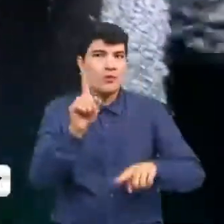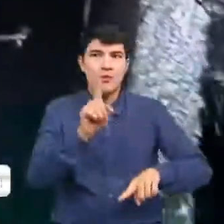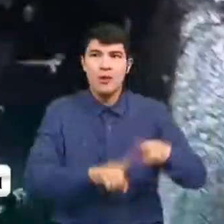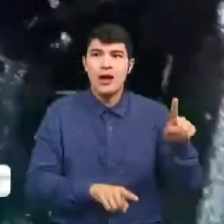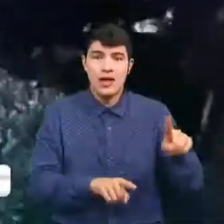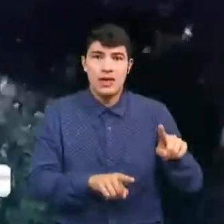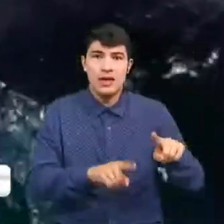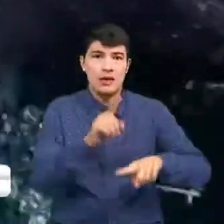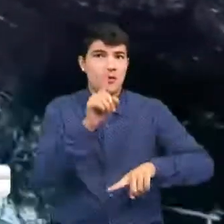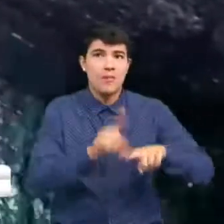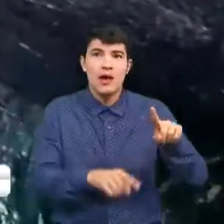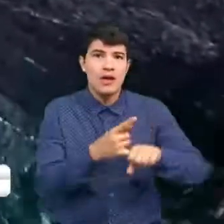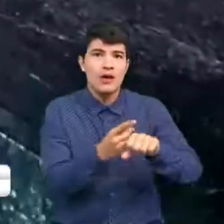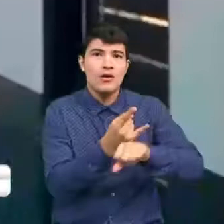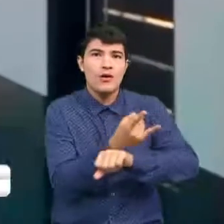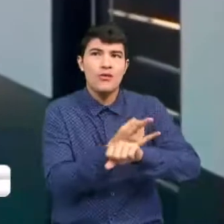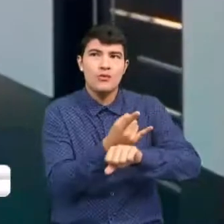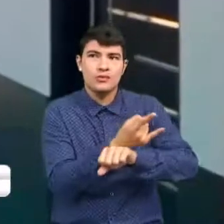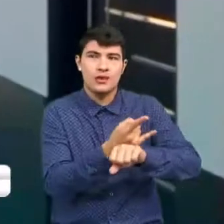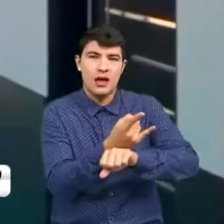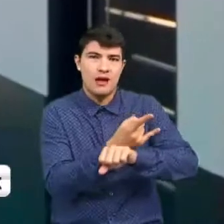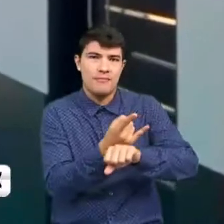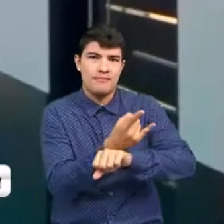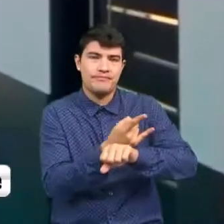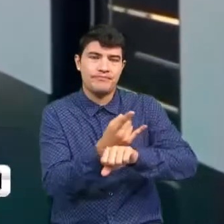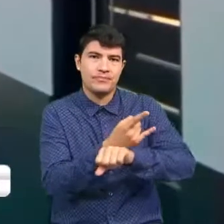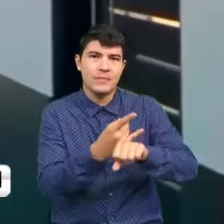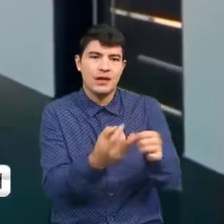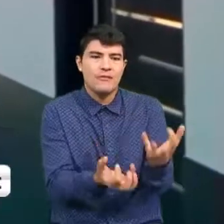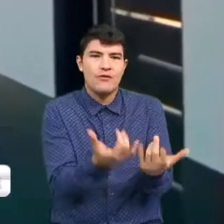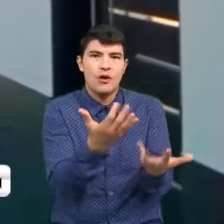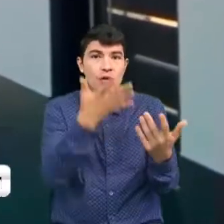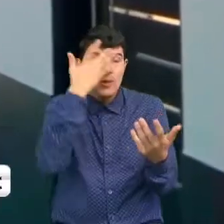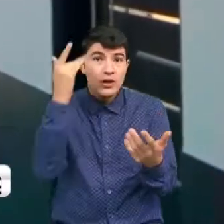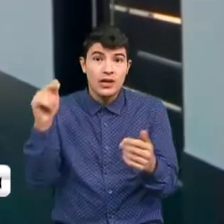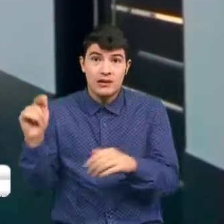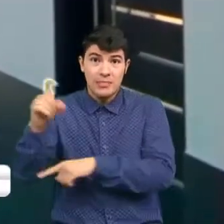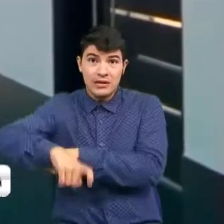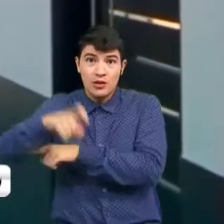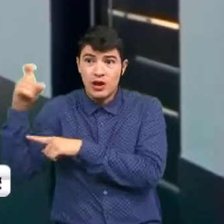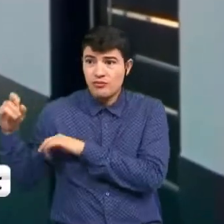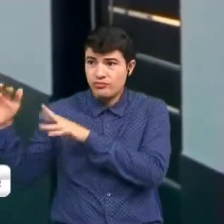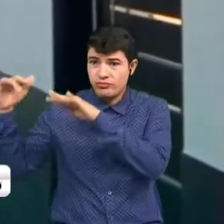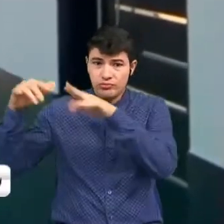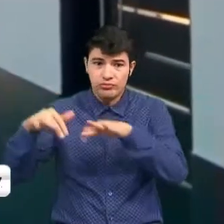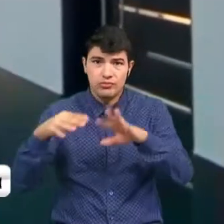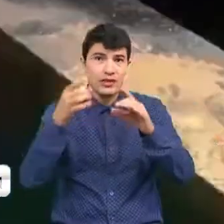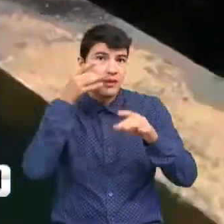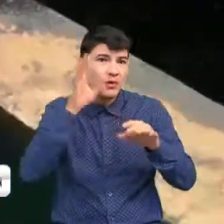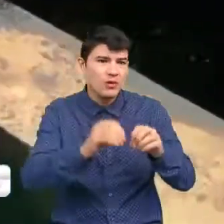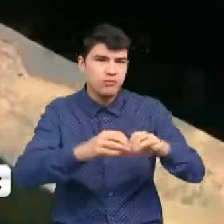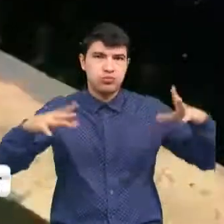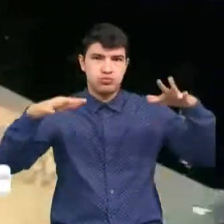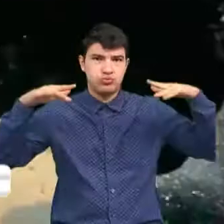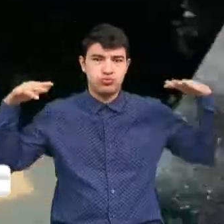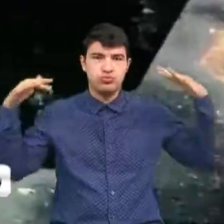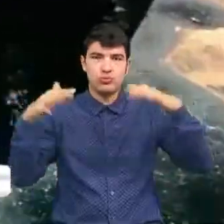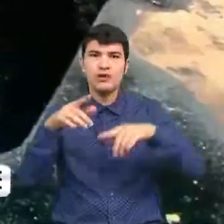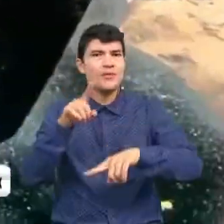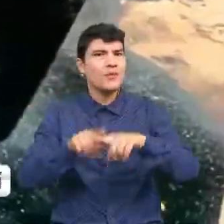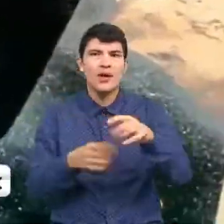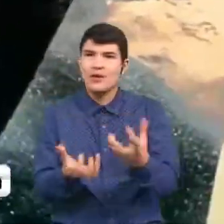pues la combustión sigue presente en el aire y no puede continuar la población en los niños los adultos no pueden